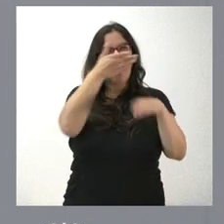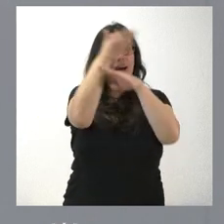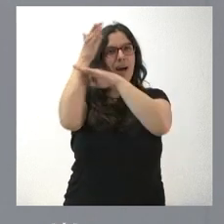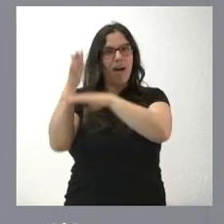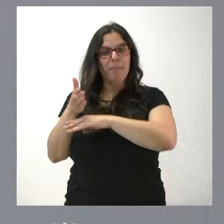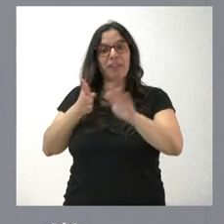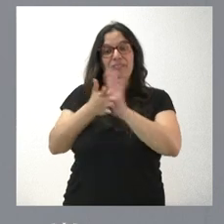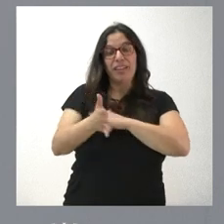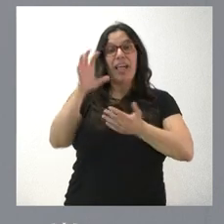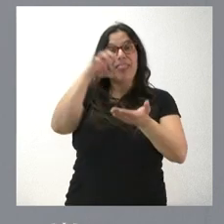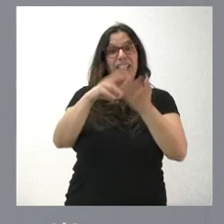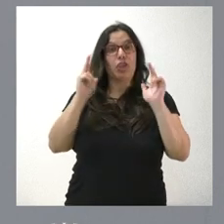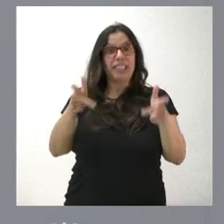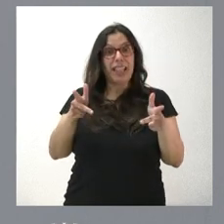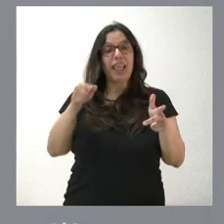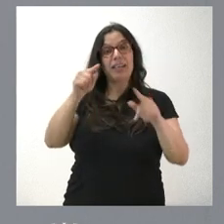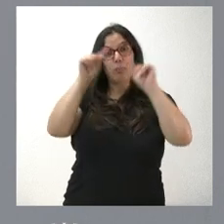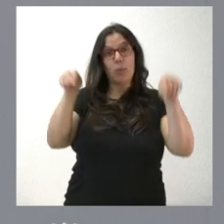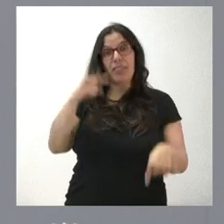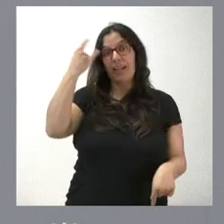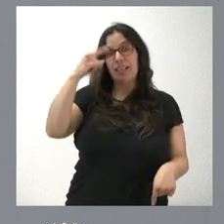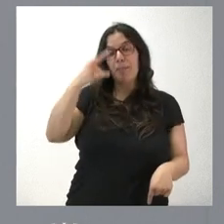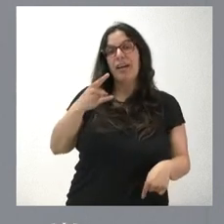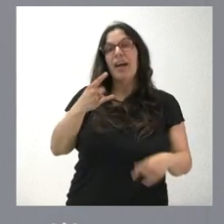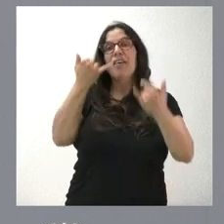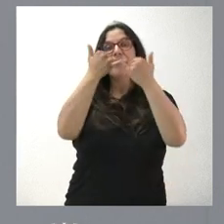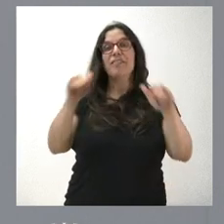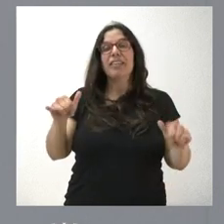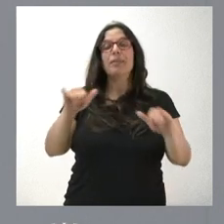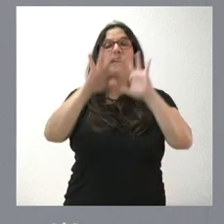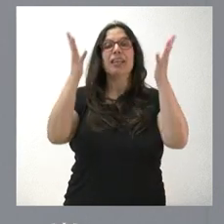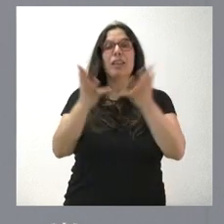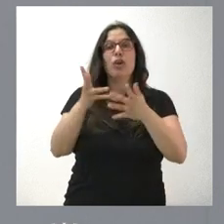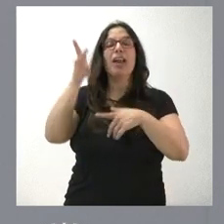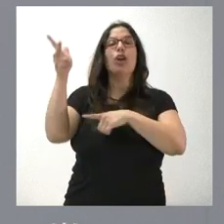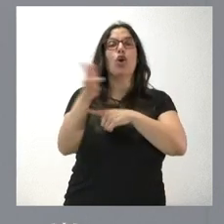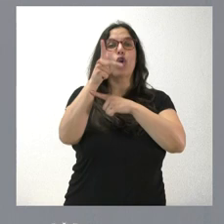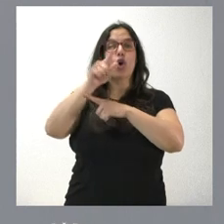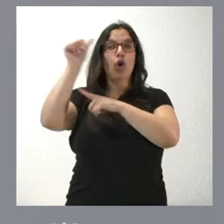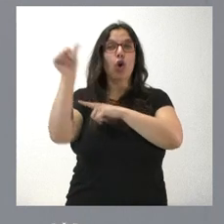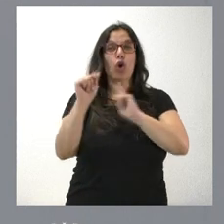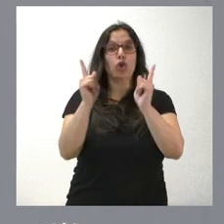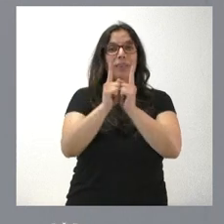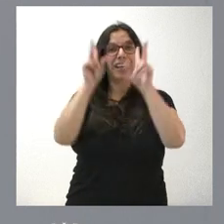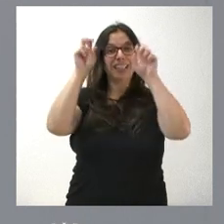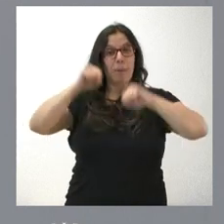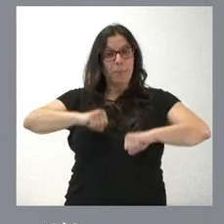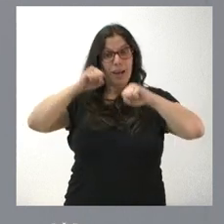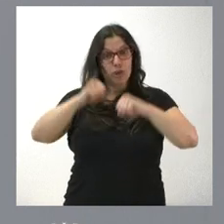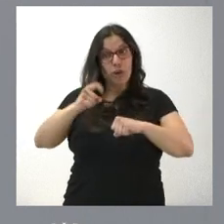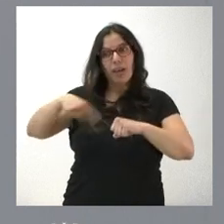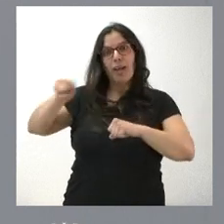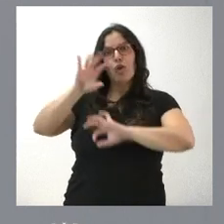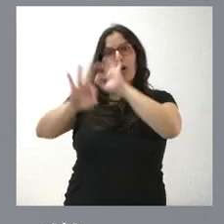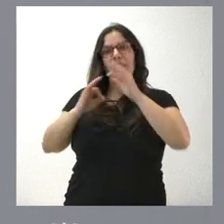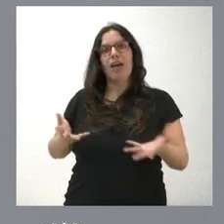residenciales en Salamanca el Festival Internacional de Cortometrajes sobre Mayores. Esta entidad a la que hemos hecho referencia brinda